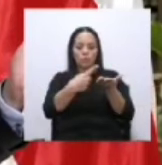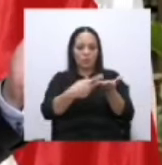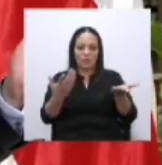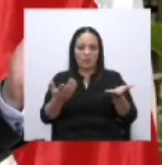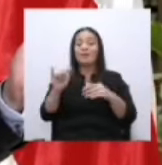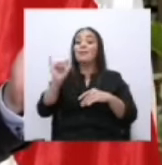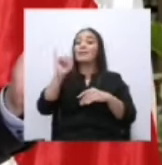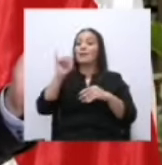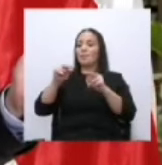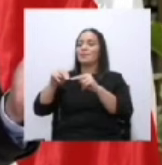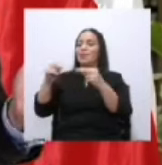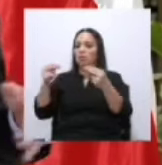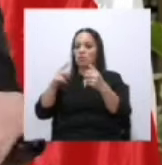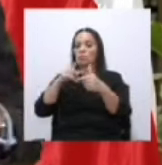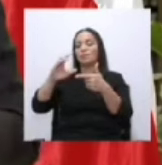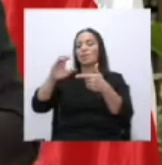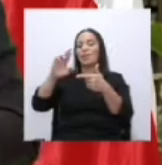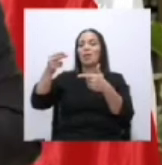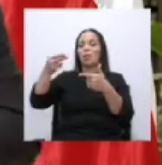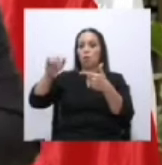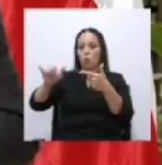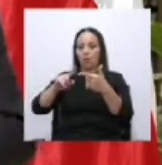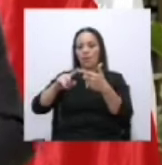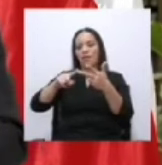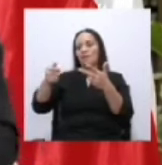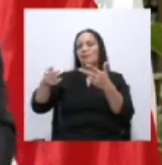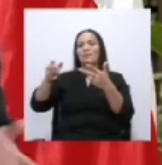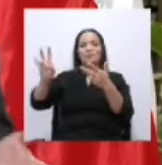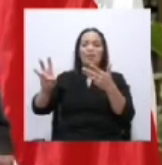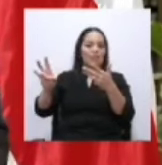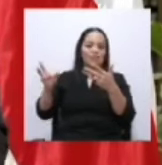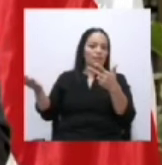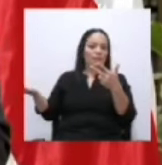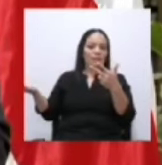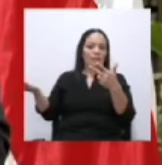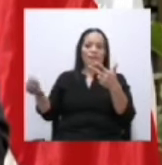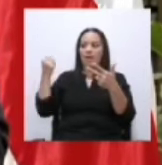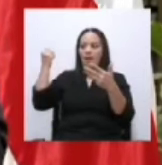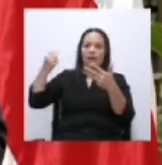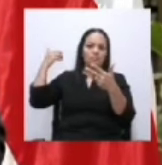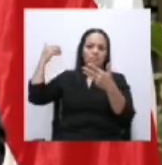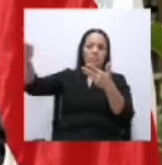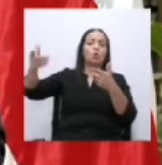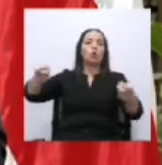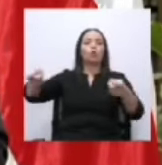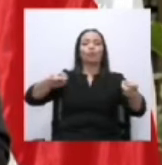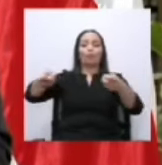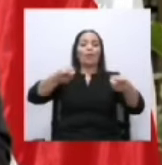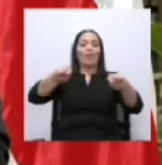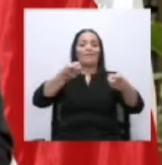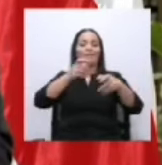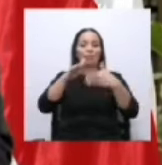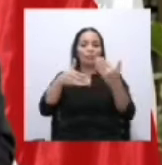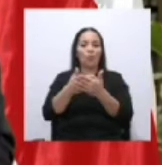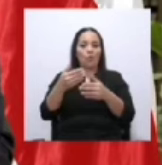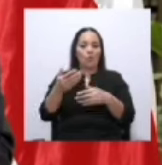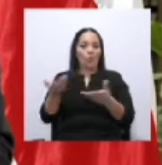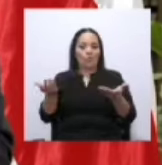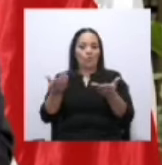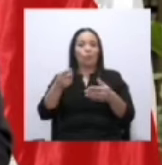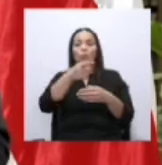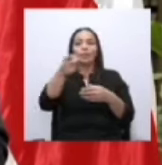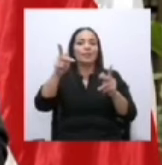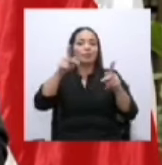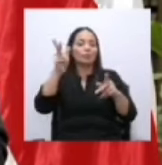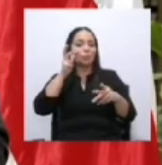CR Hoy y Canal 7 por muchísimos años controlaron lo que la gente oía y